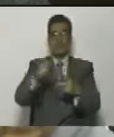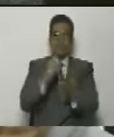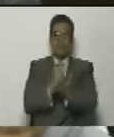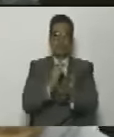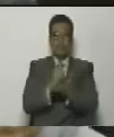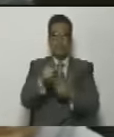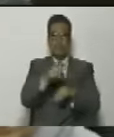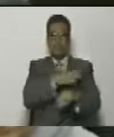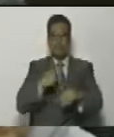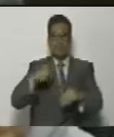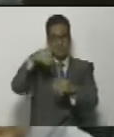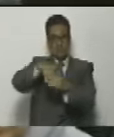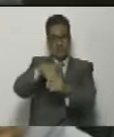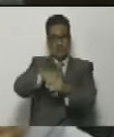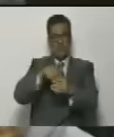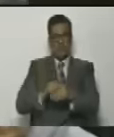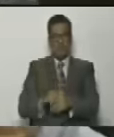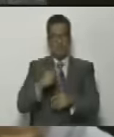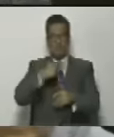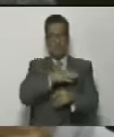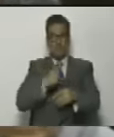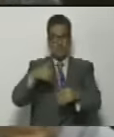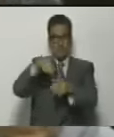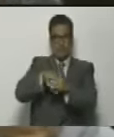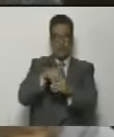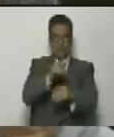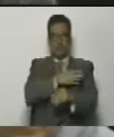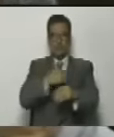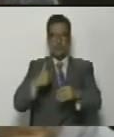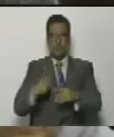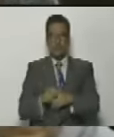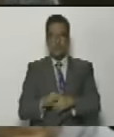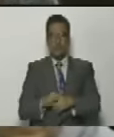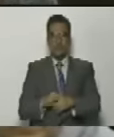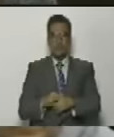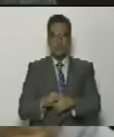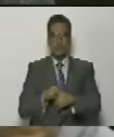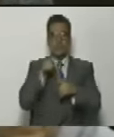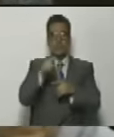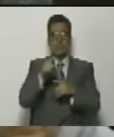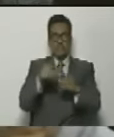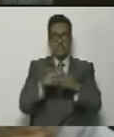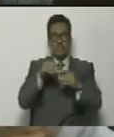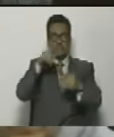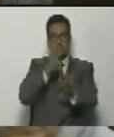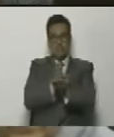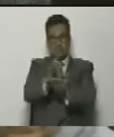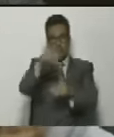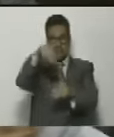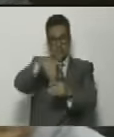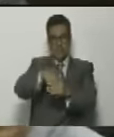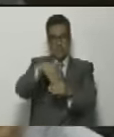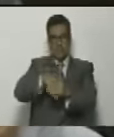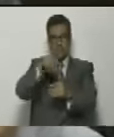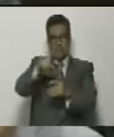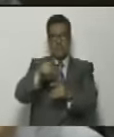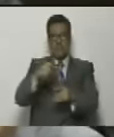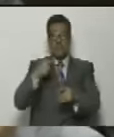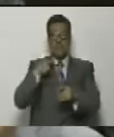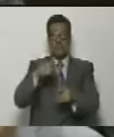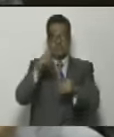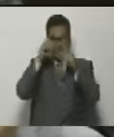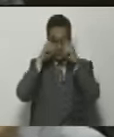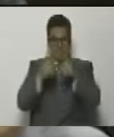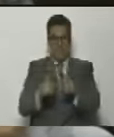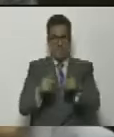vez. Queremos elecciones, queremos elecciones. Queremos que sea la vía electoral la que permita